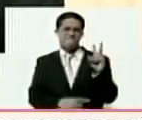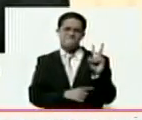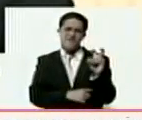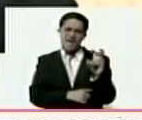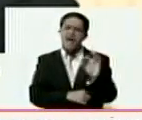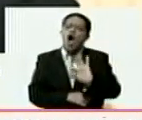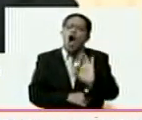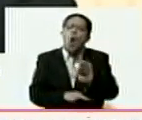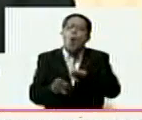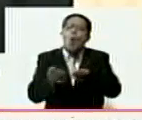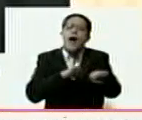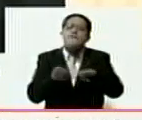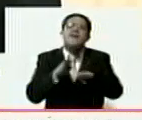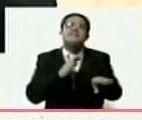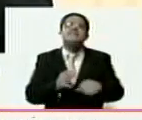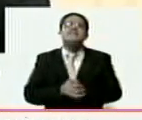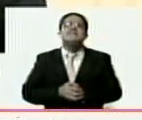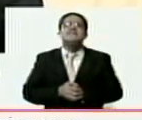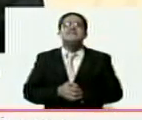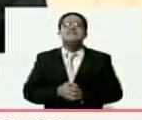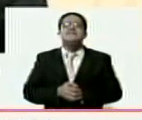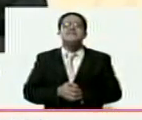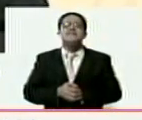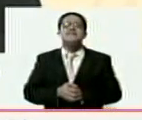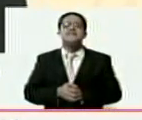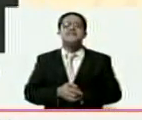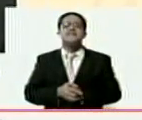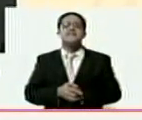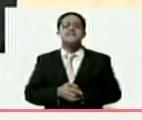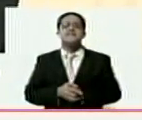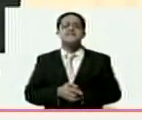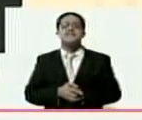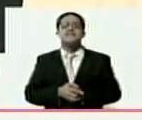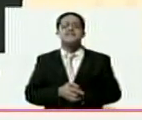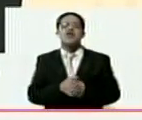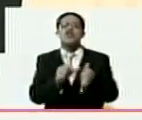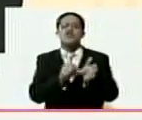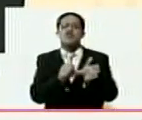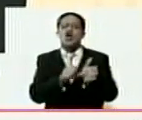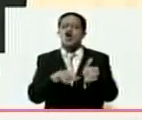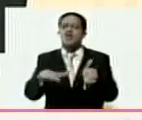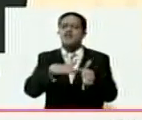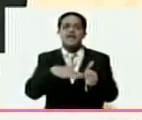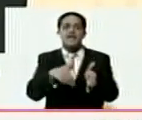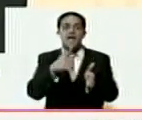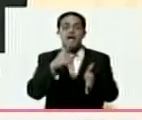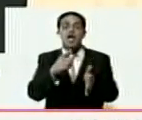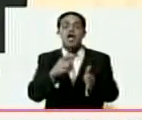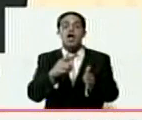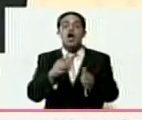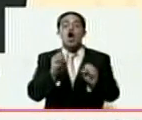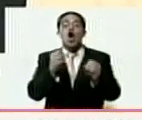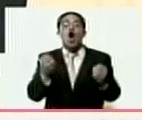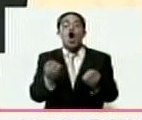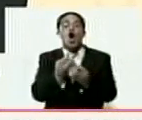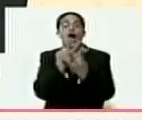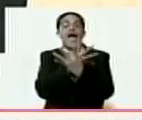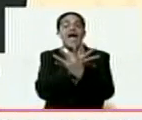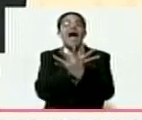el miércoles, en las instalaciones de la OEA en Washington, un